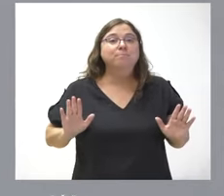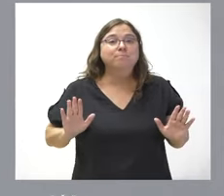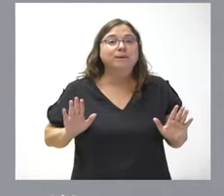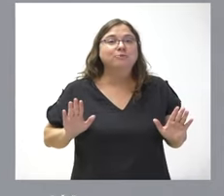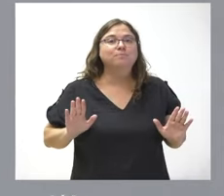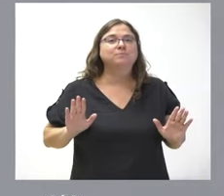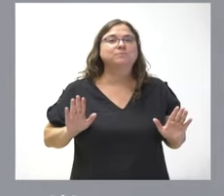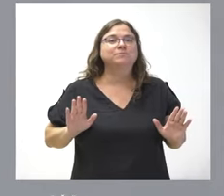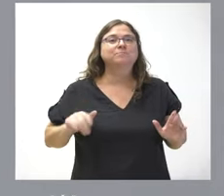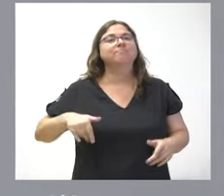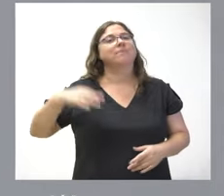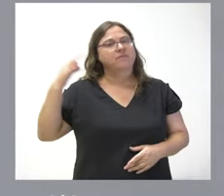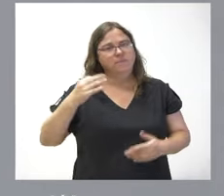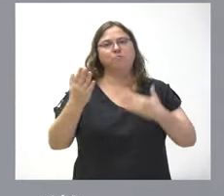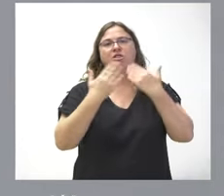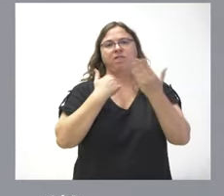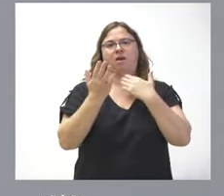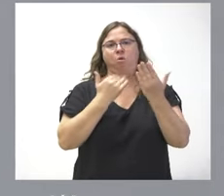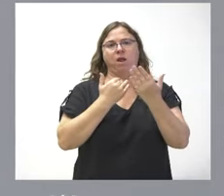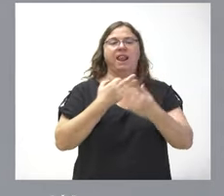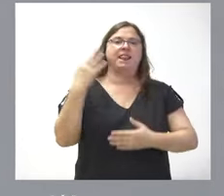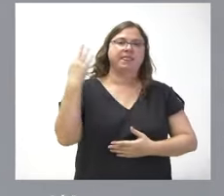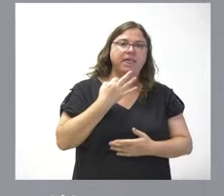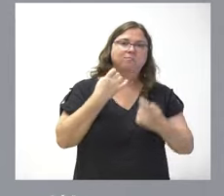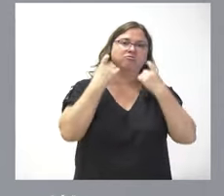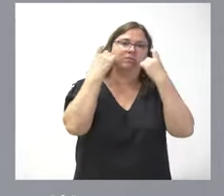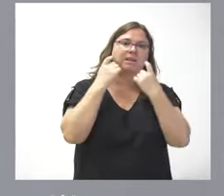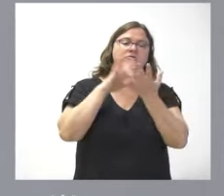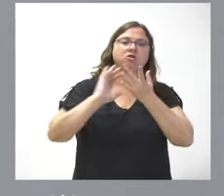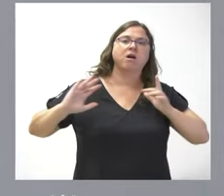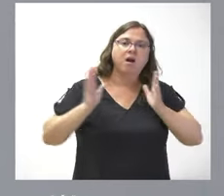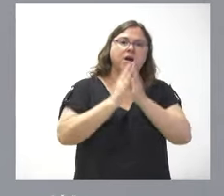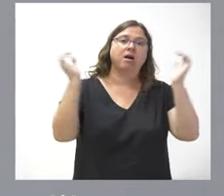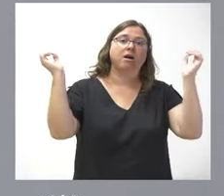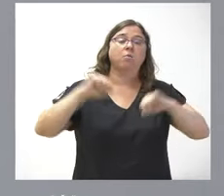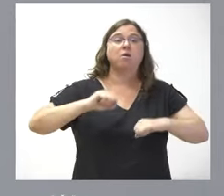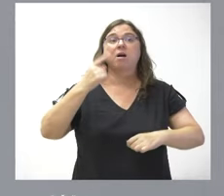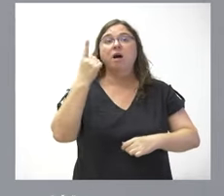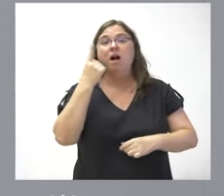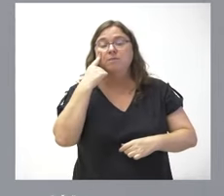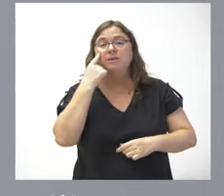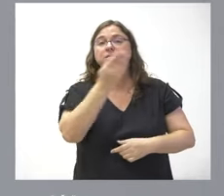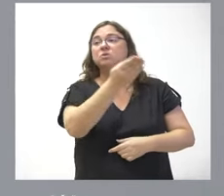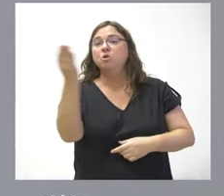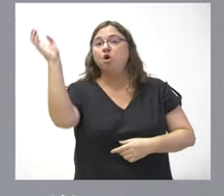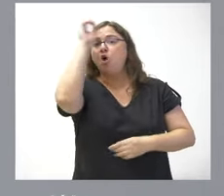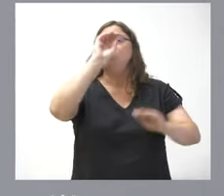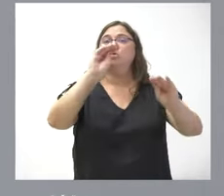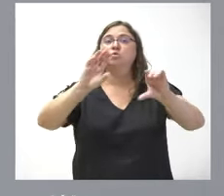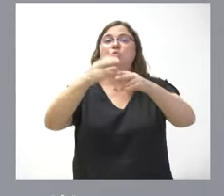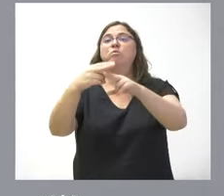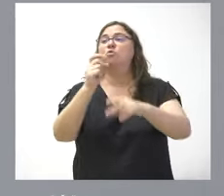impide que tengamos que dialogar que tengamos que intentar llegar a acuerdos vamos a ver cuál es la disposición Cuál es la posición de os grupos